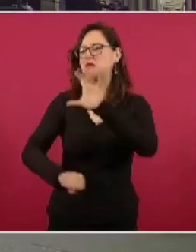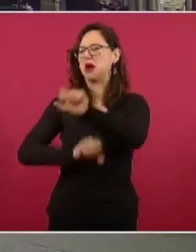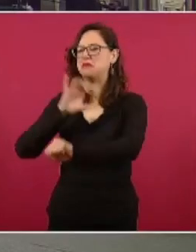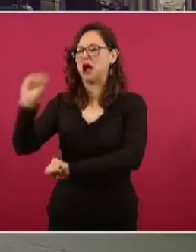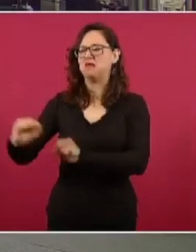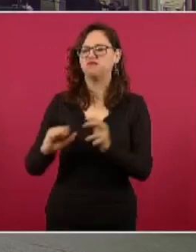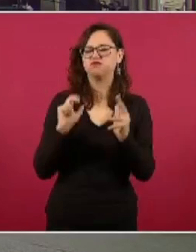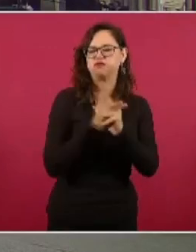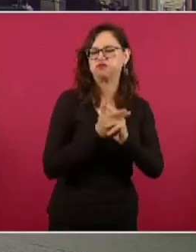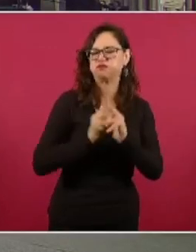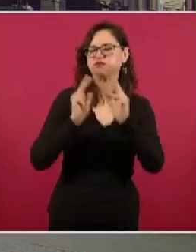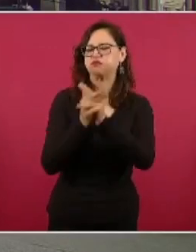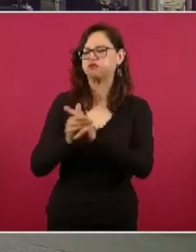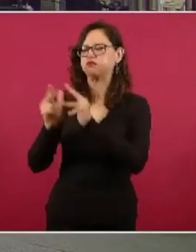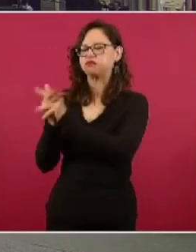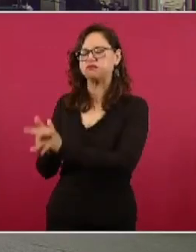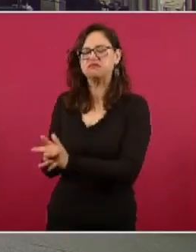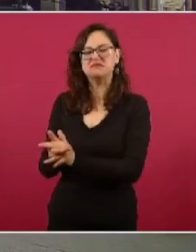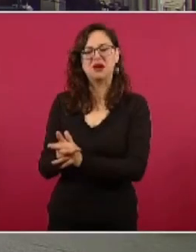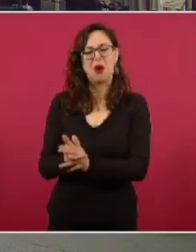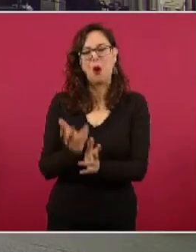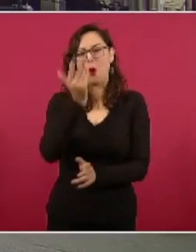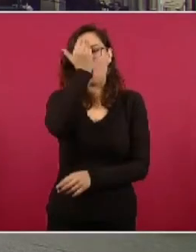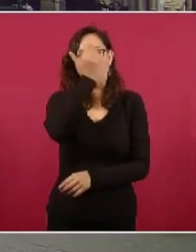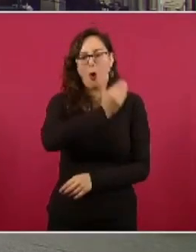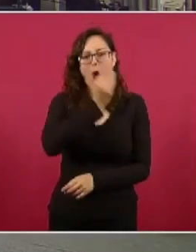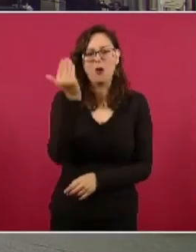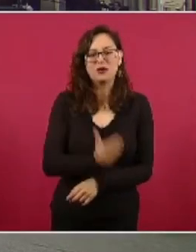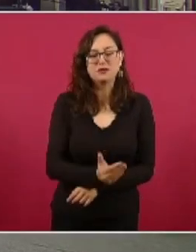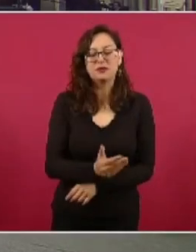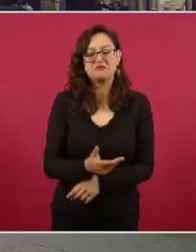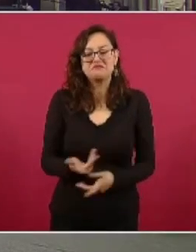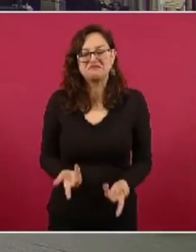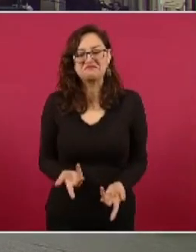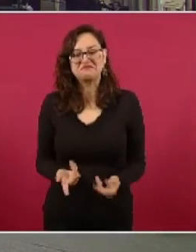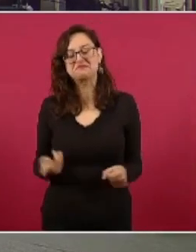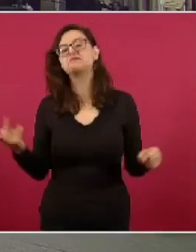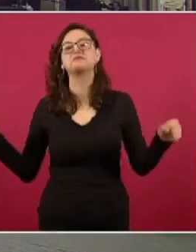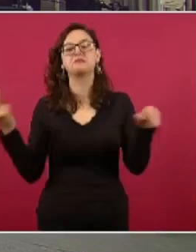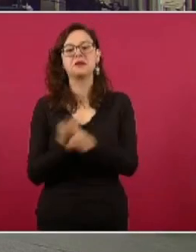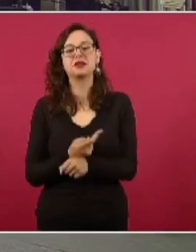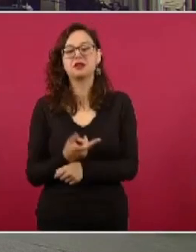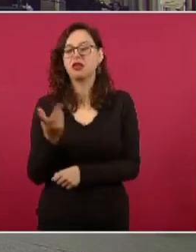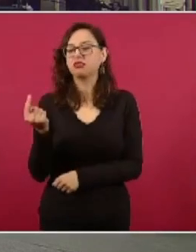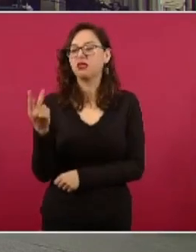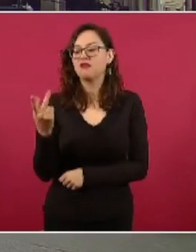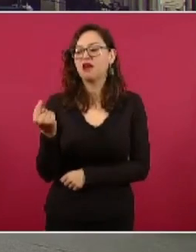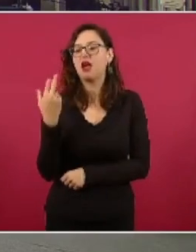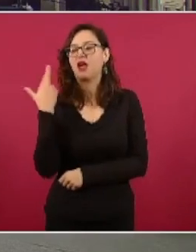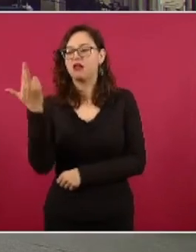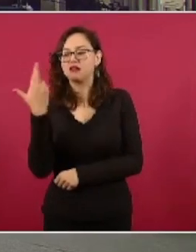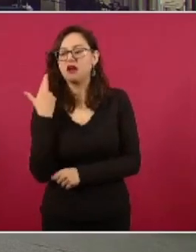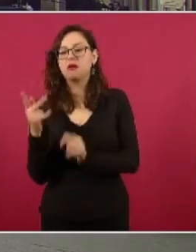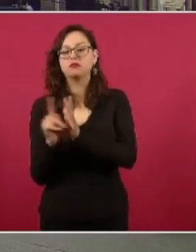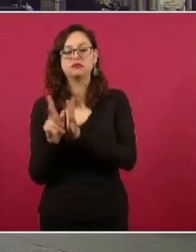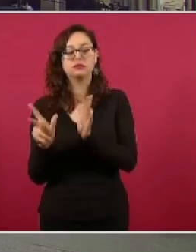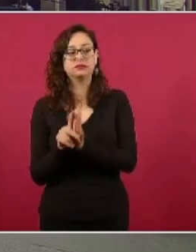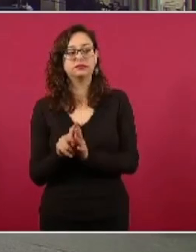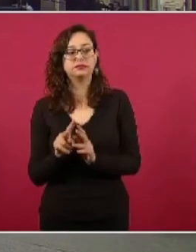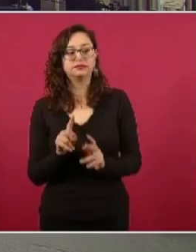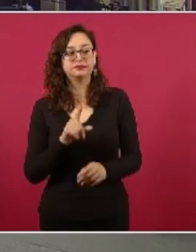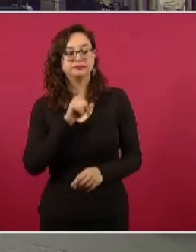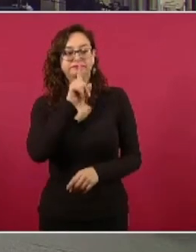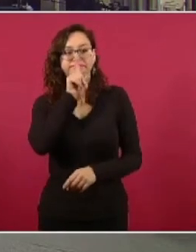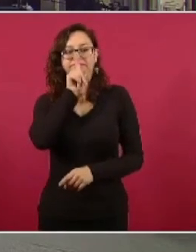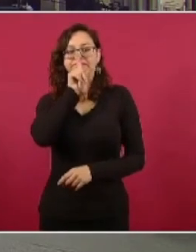por estos criminales. Y lo que se hacía en aquel momento era ocultar esa verdad, ocultar esa realidad